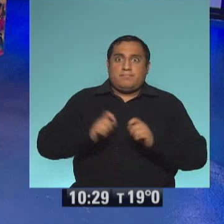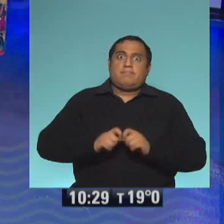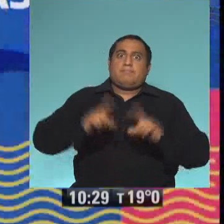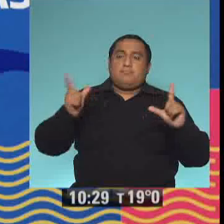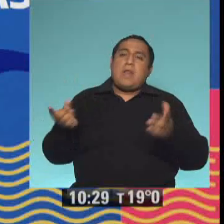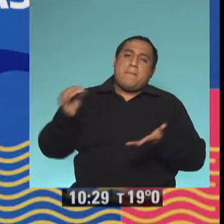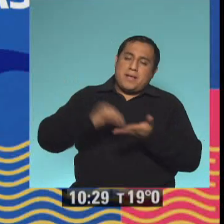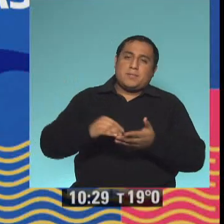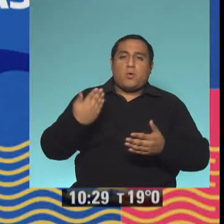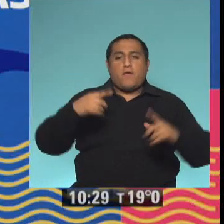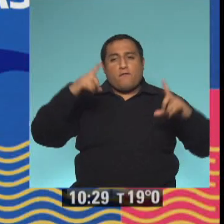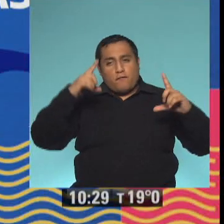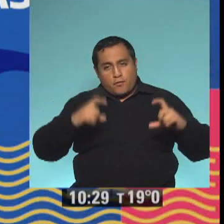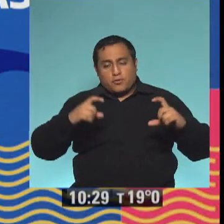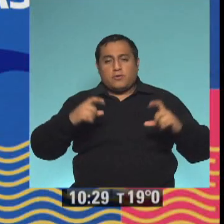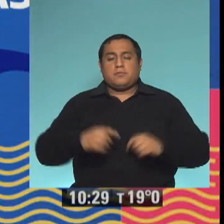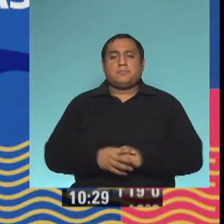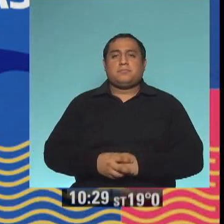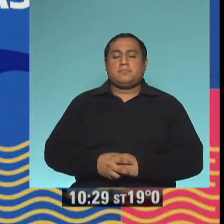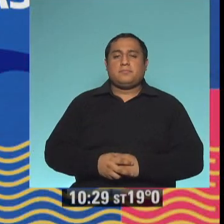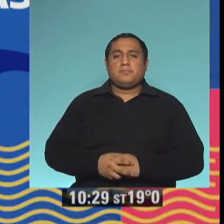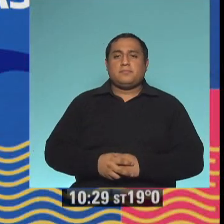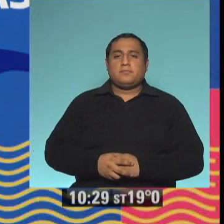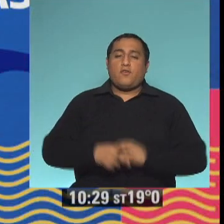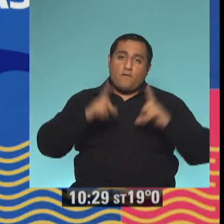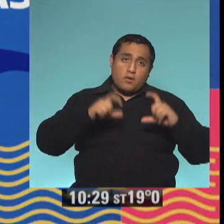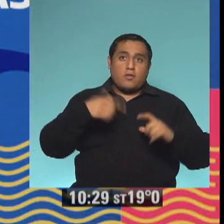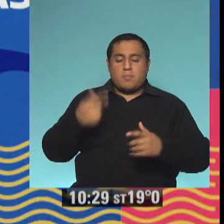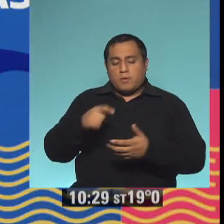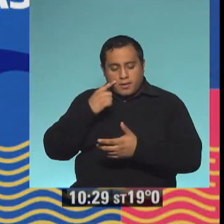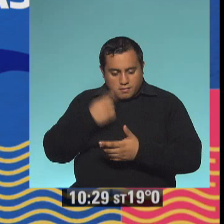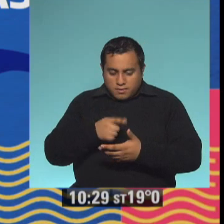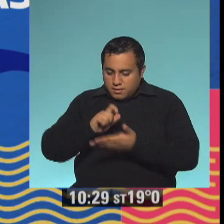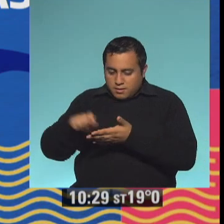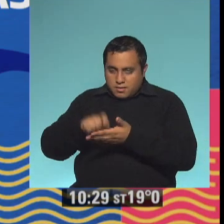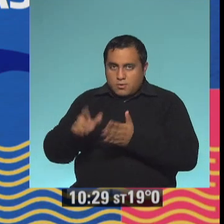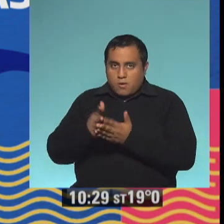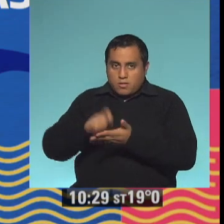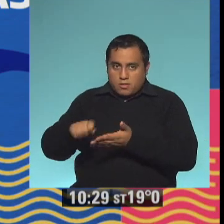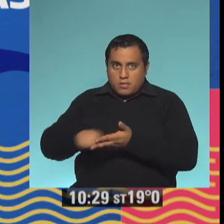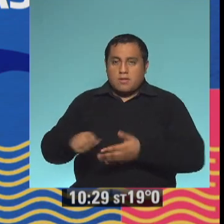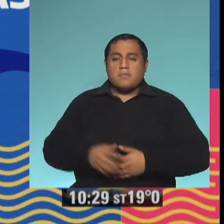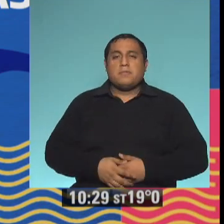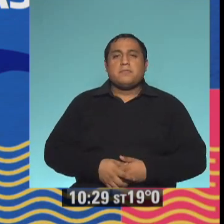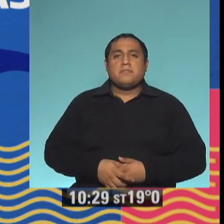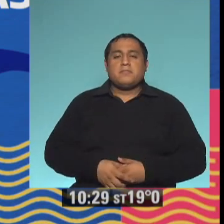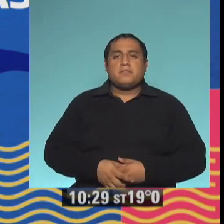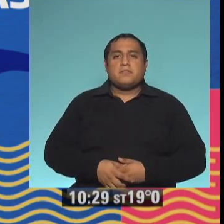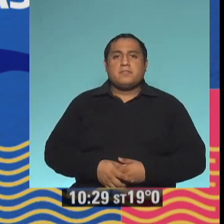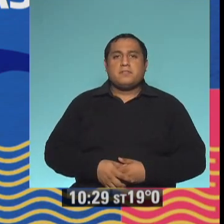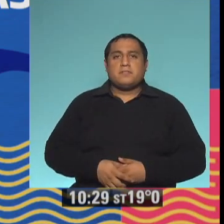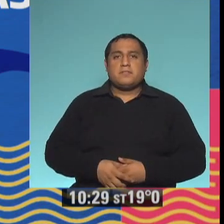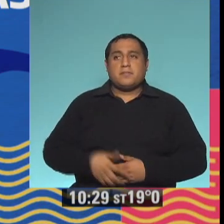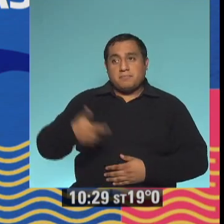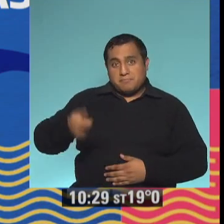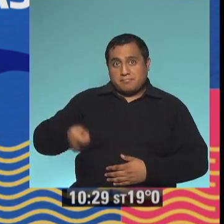puedan sacar una fotito. Bien, vemos la plaquita. Así después la anotan en el cuaderno. ¿Ahora que tenés el control remoto? Ahora sí. Cuerpo